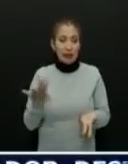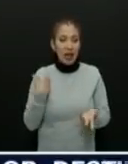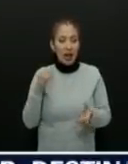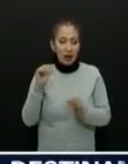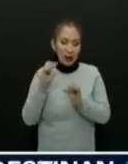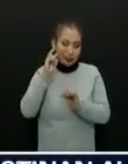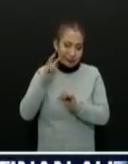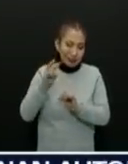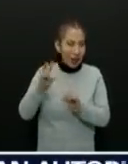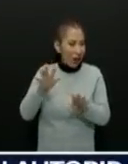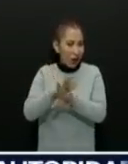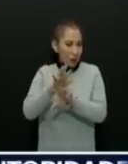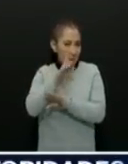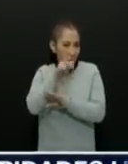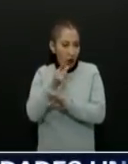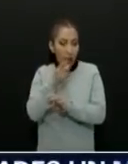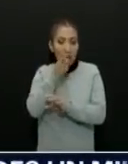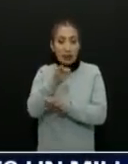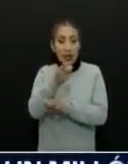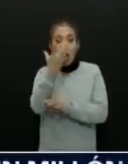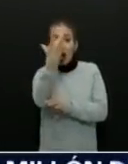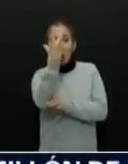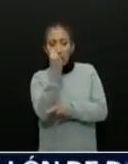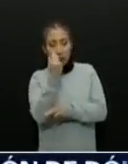cambiando, la gente diga no.